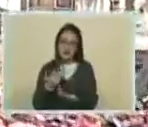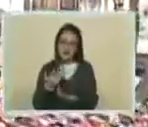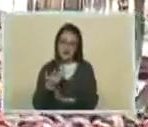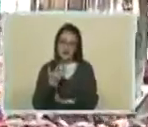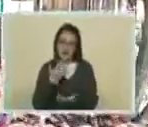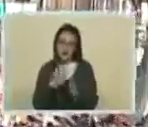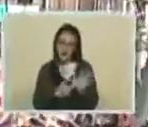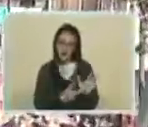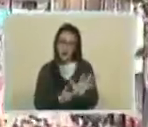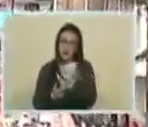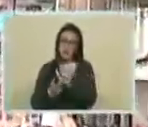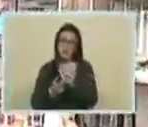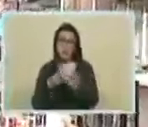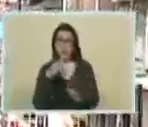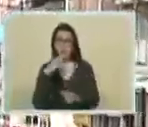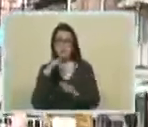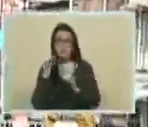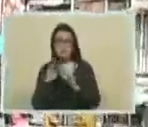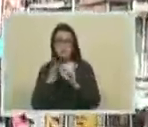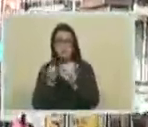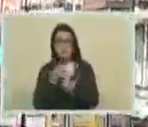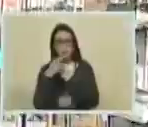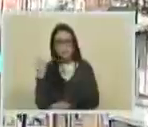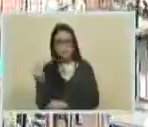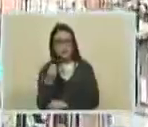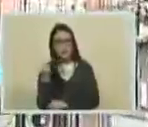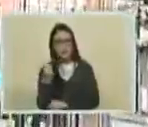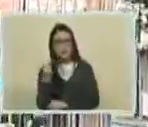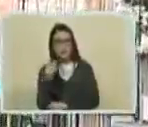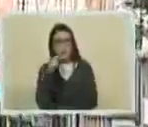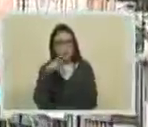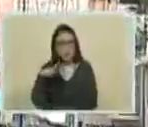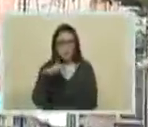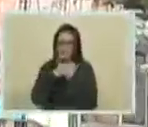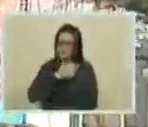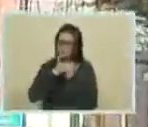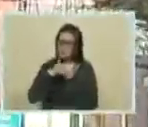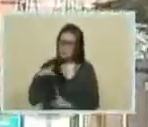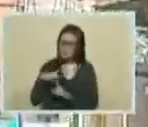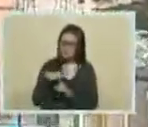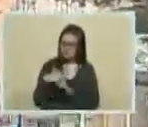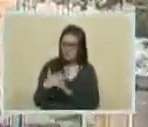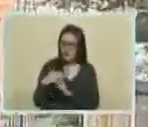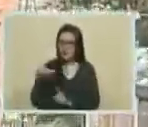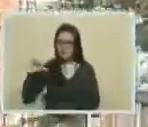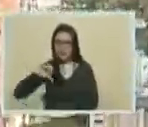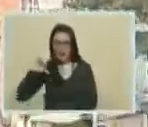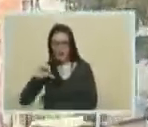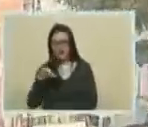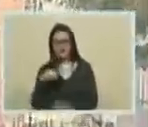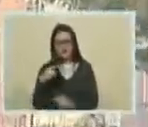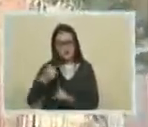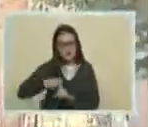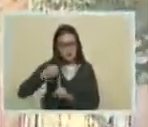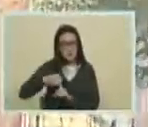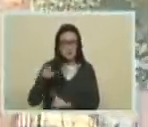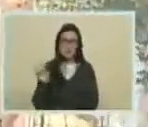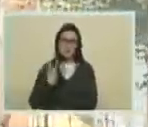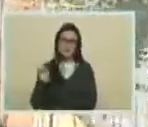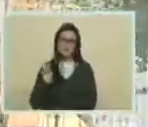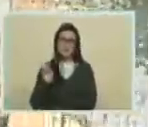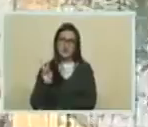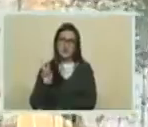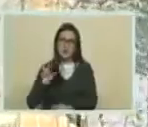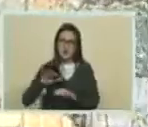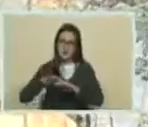Somos el pueblo de las dificultades. Somos el pueblo de los libertadores. Y yo le digo al